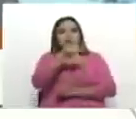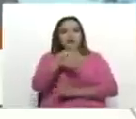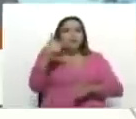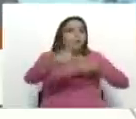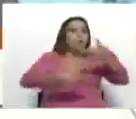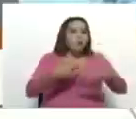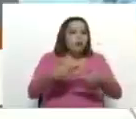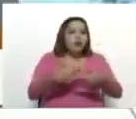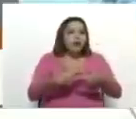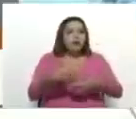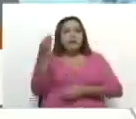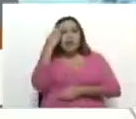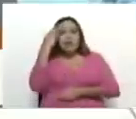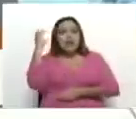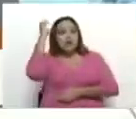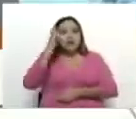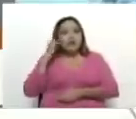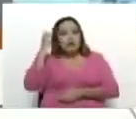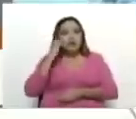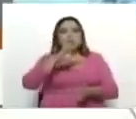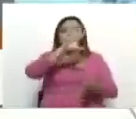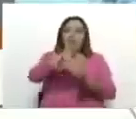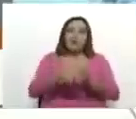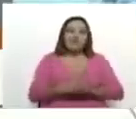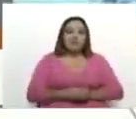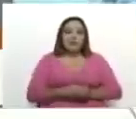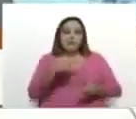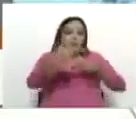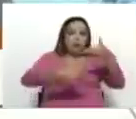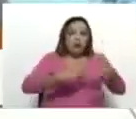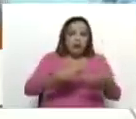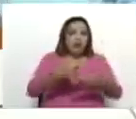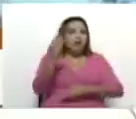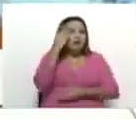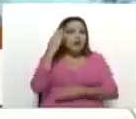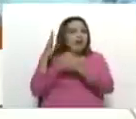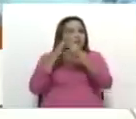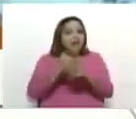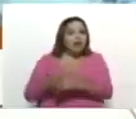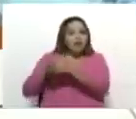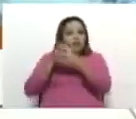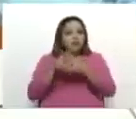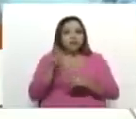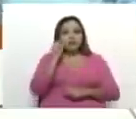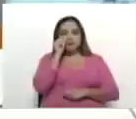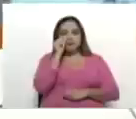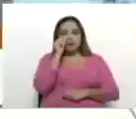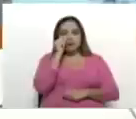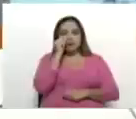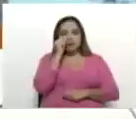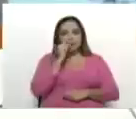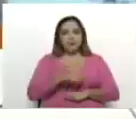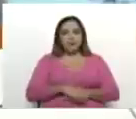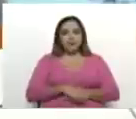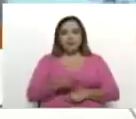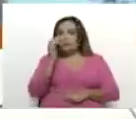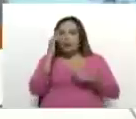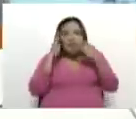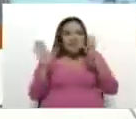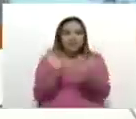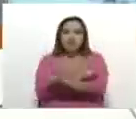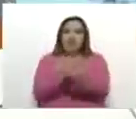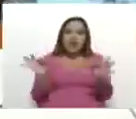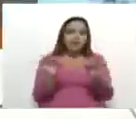por los piratas europeos y robados por los ladrones y piratas de los Estados Unidos de Norteamérica sin prestarle atención absolutamente